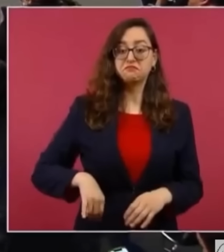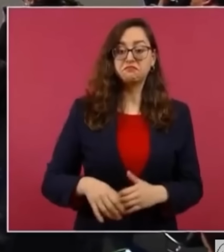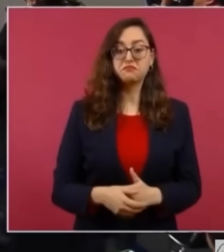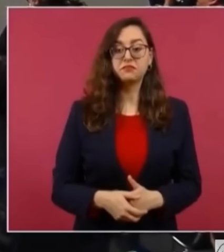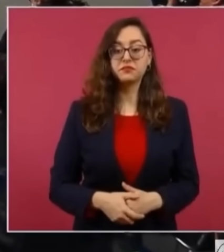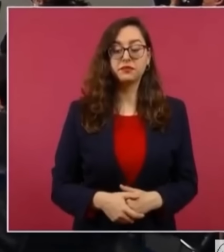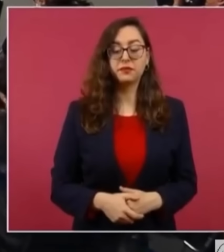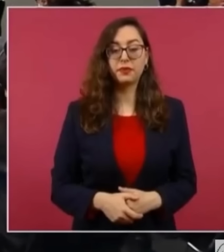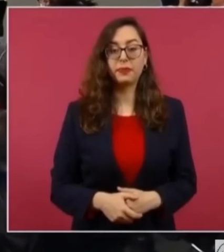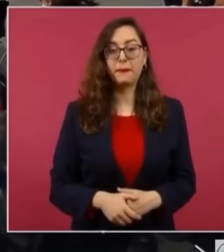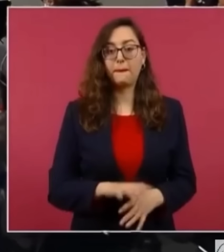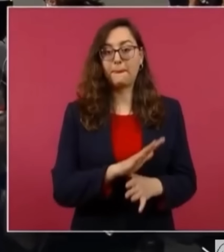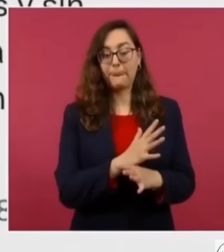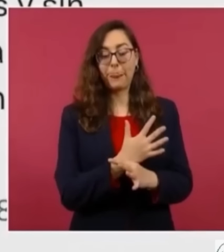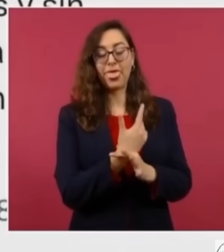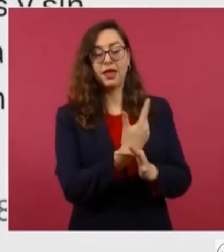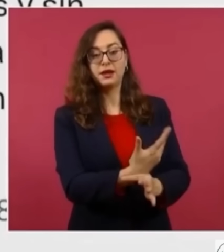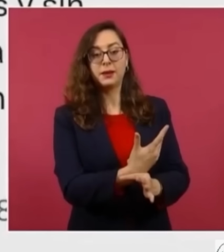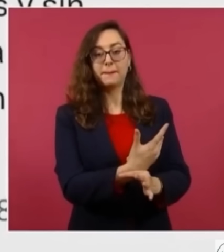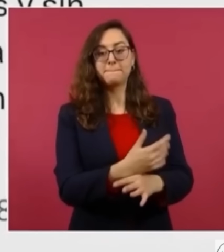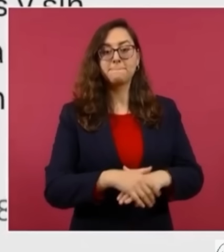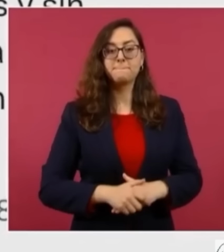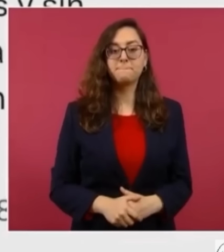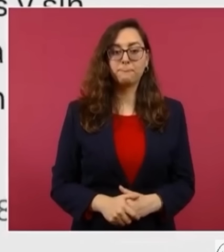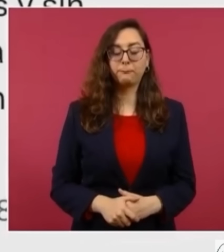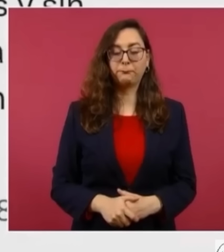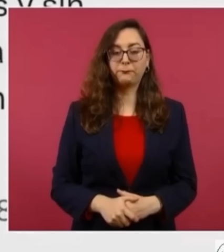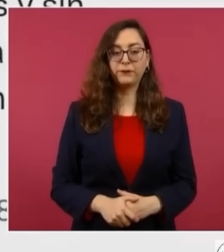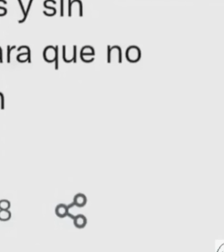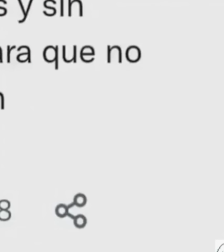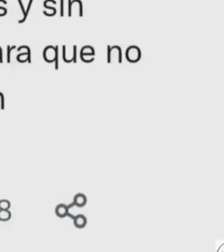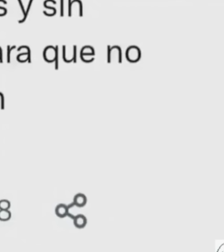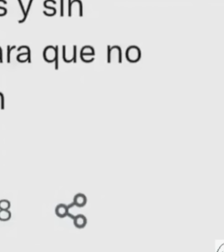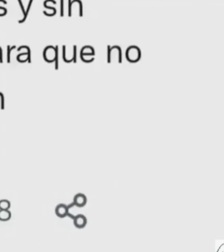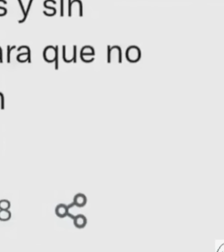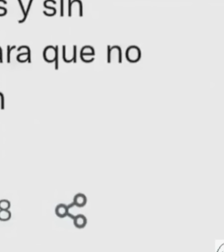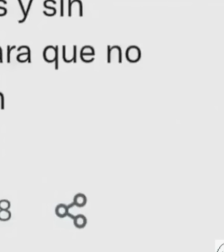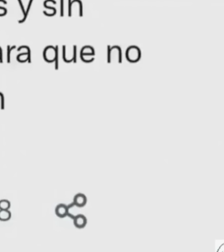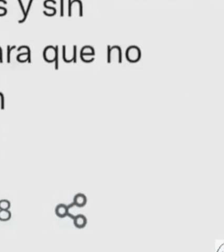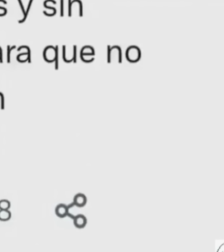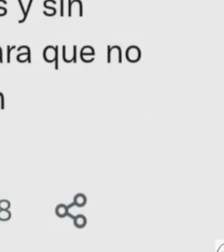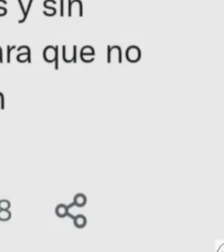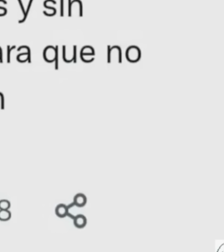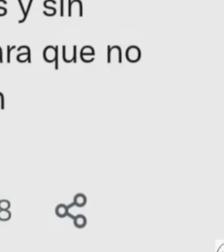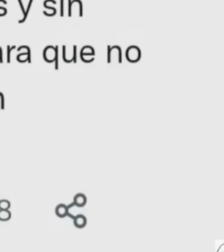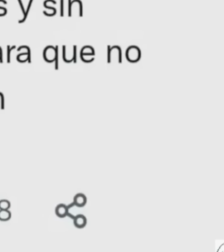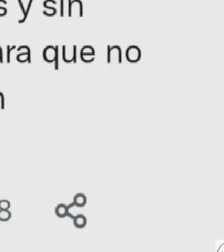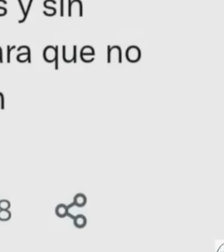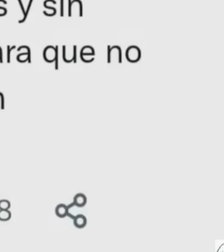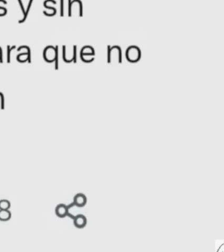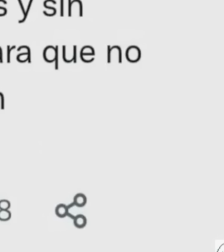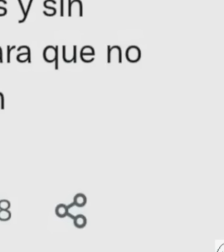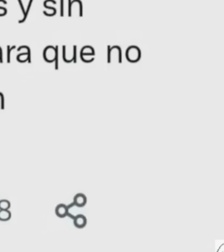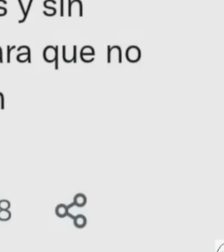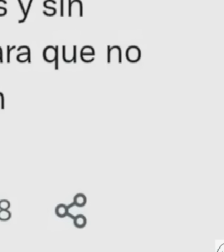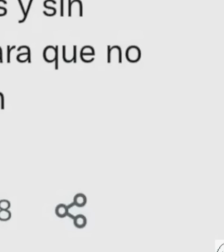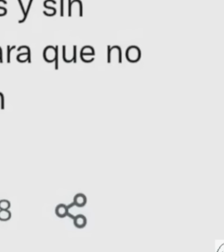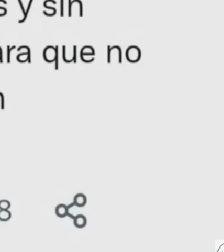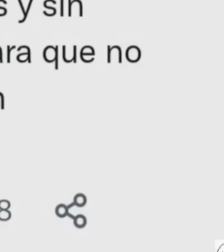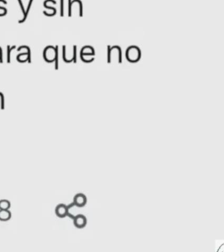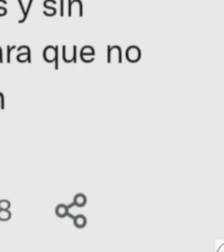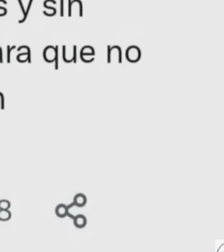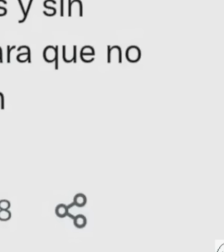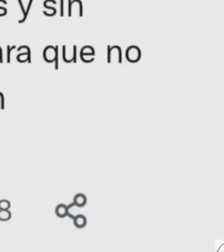Todos los programas y las magnas obras de este sexenio, sin endeudar al país y sin subir